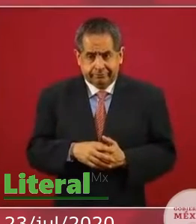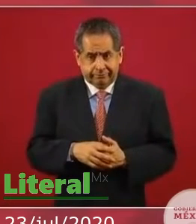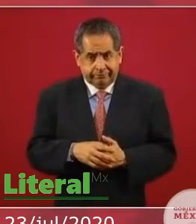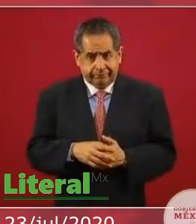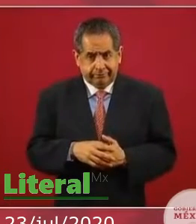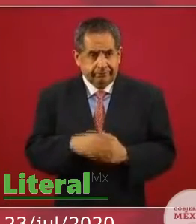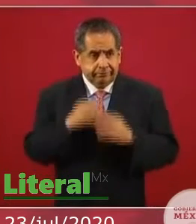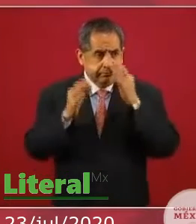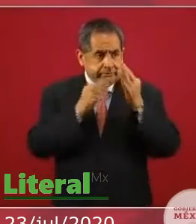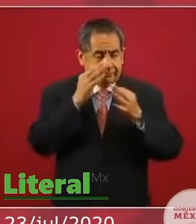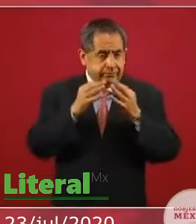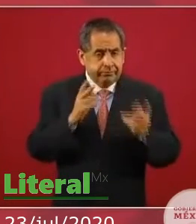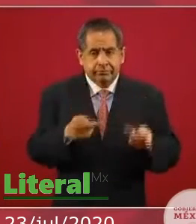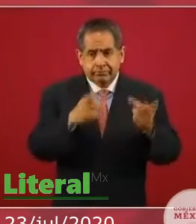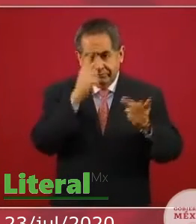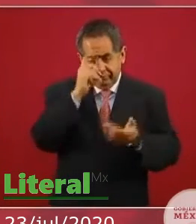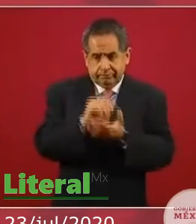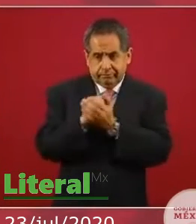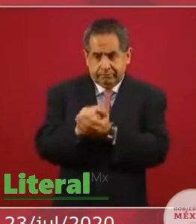la promoción para la rifa.